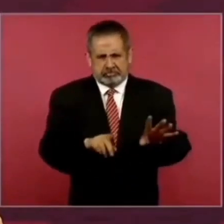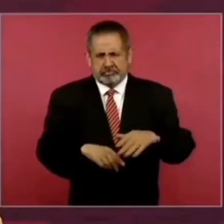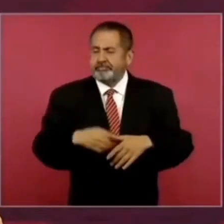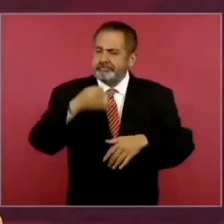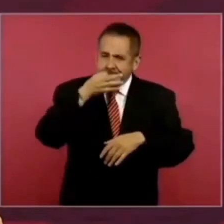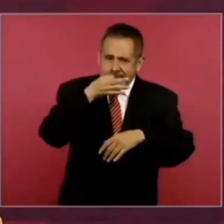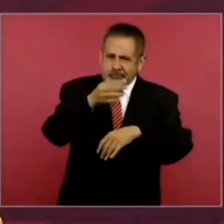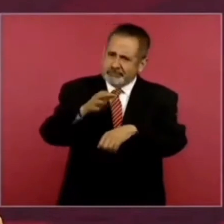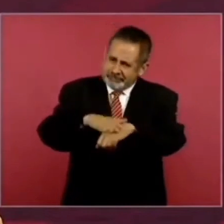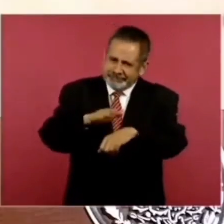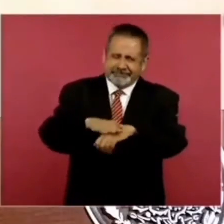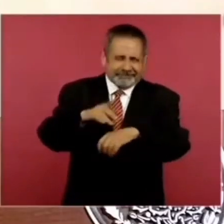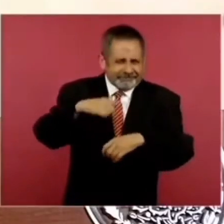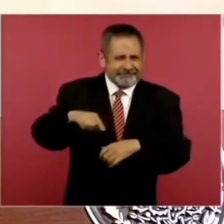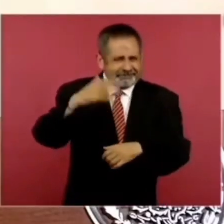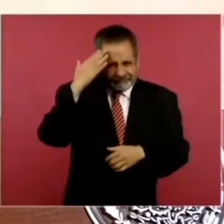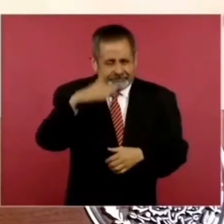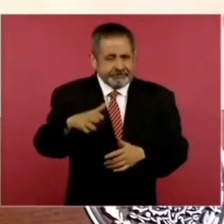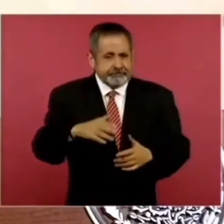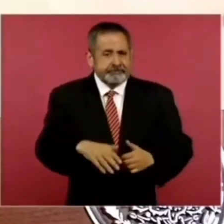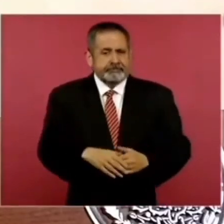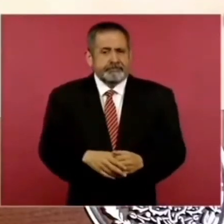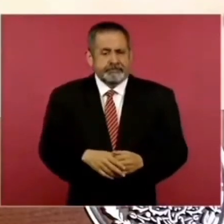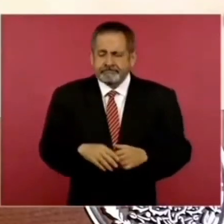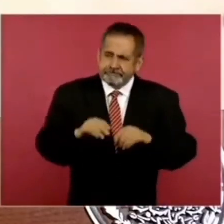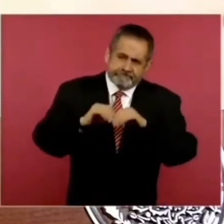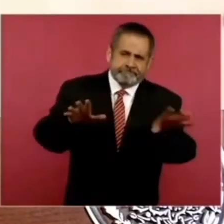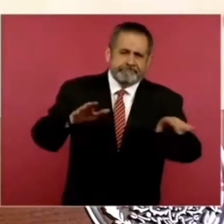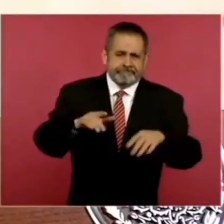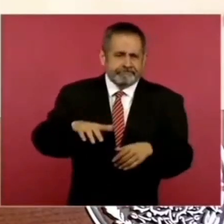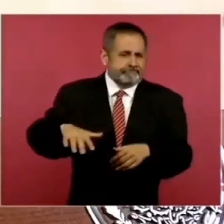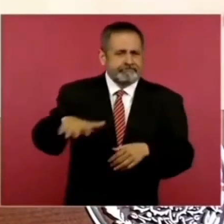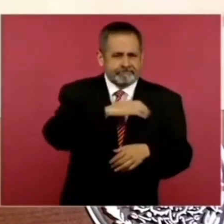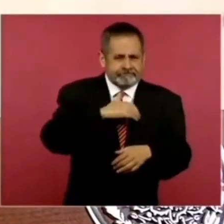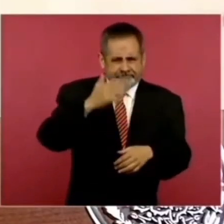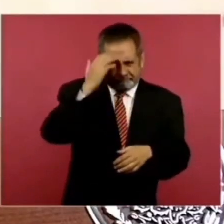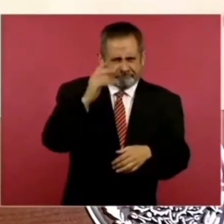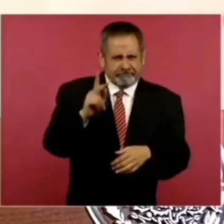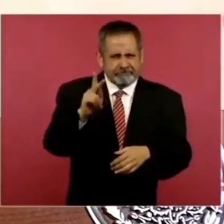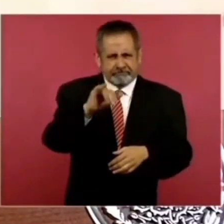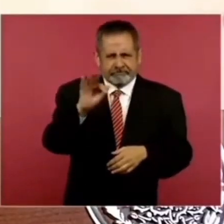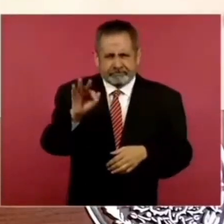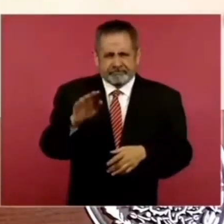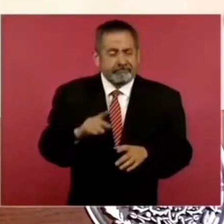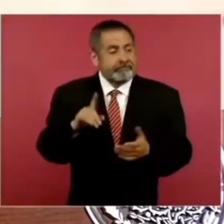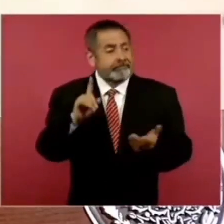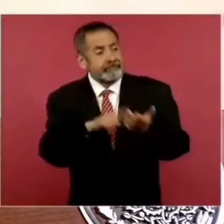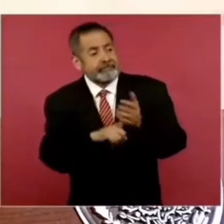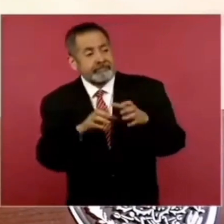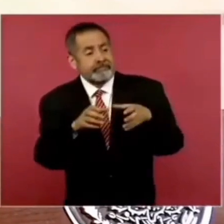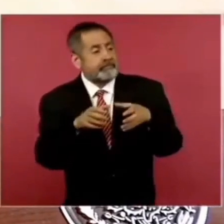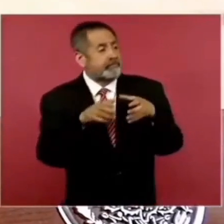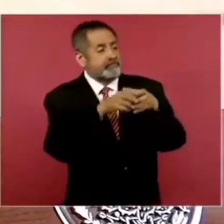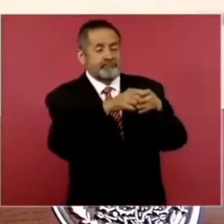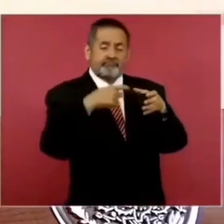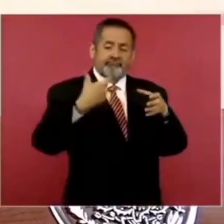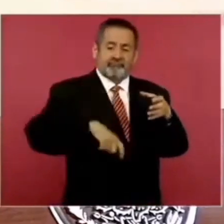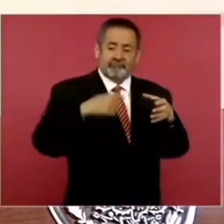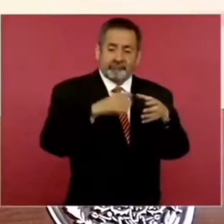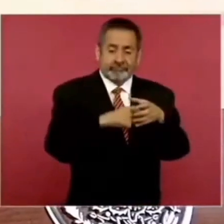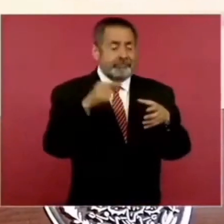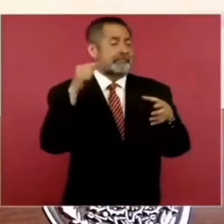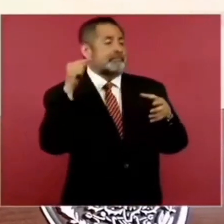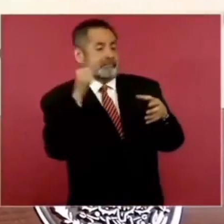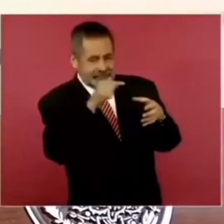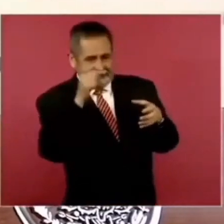que lo conozcan todos los trabajadores del Poder Judicial. Son los privilegios